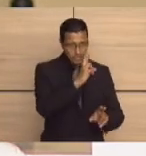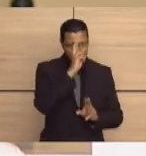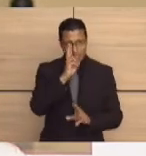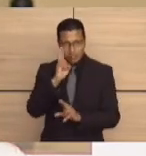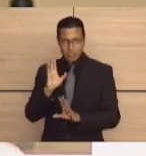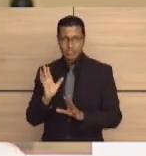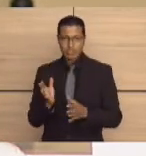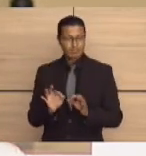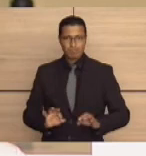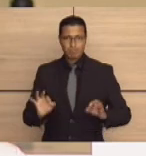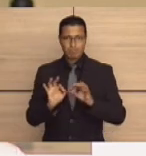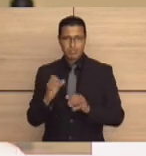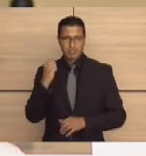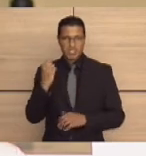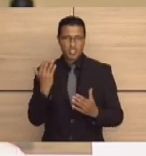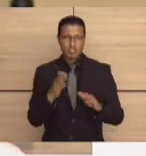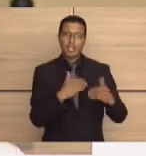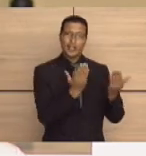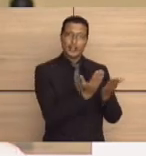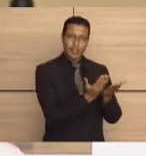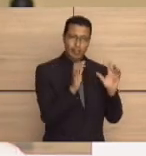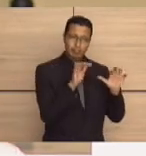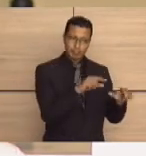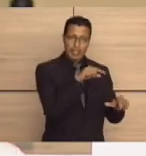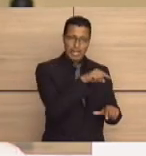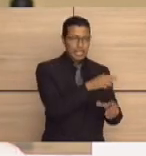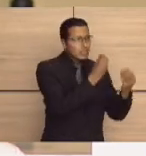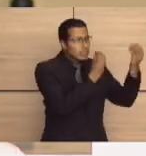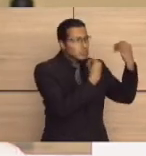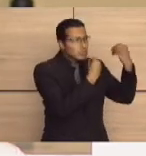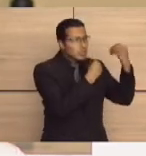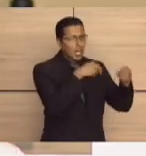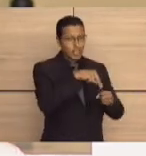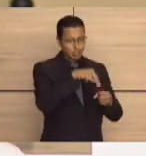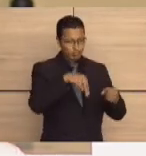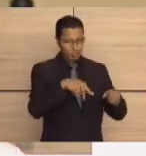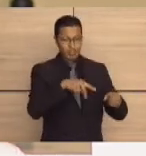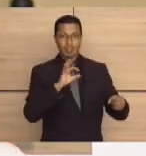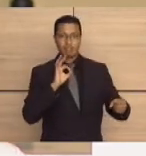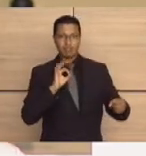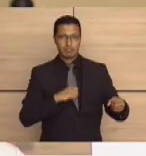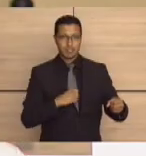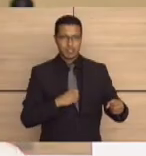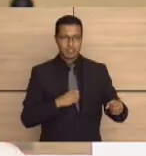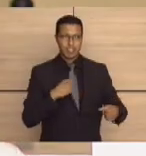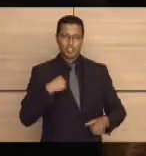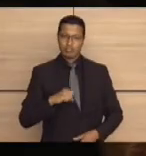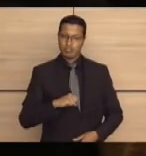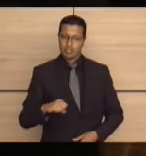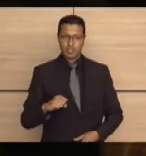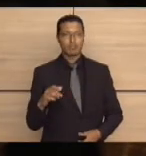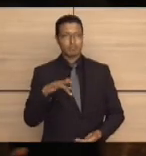fundamental para que podamos formarnos, para que podamos ejercer nuestra ciudadanía y ejerzamos nuestro derecho a